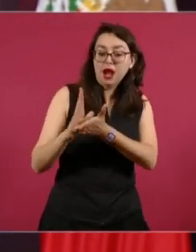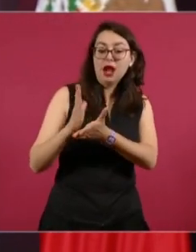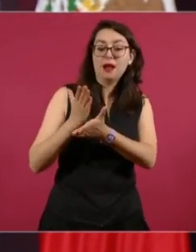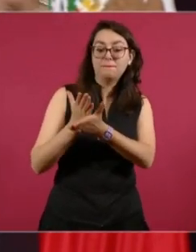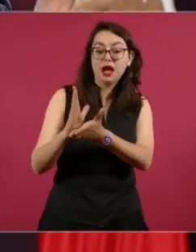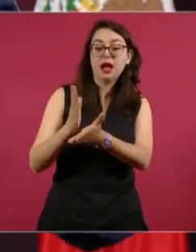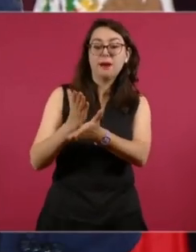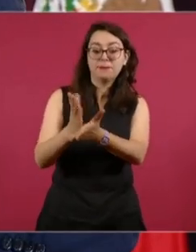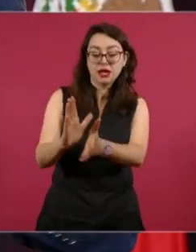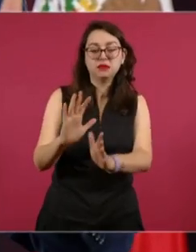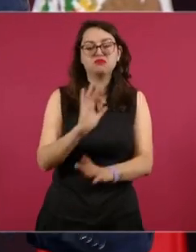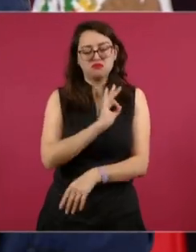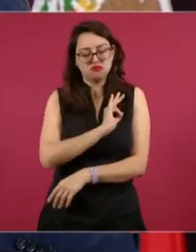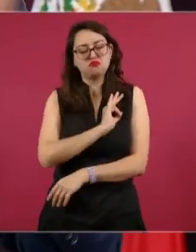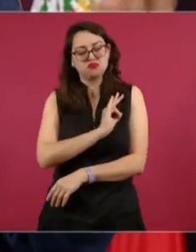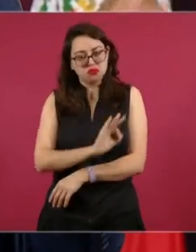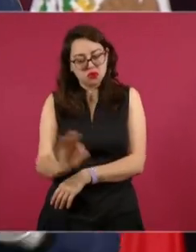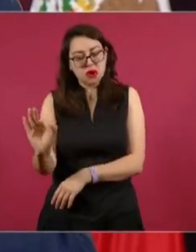porque entonces